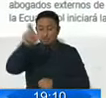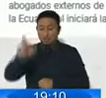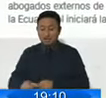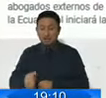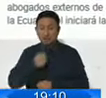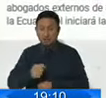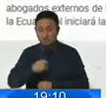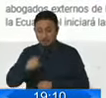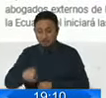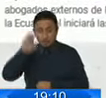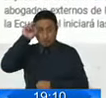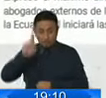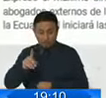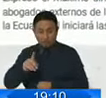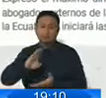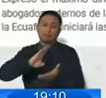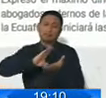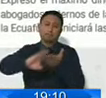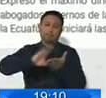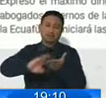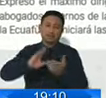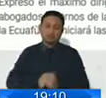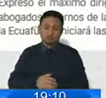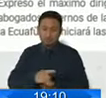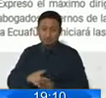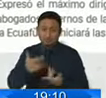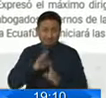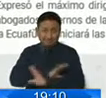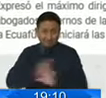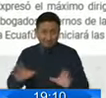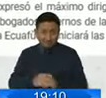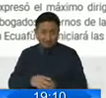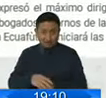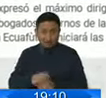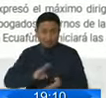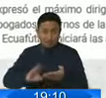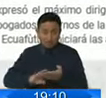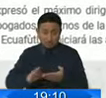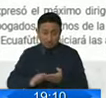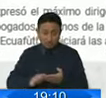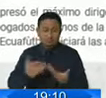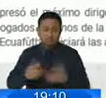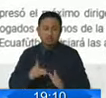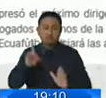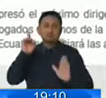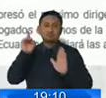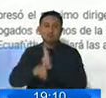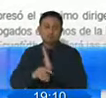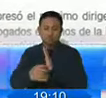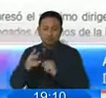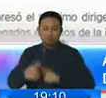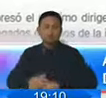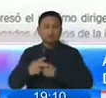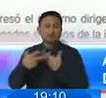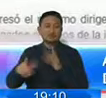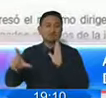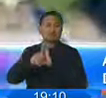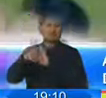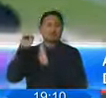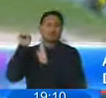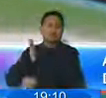peruano se retracte de sus declaraciones. De no registrarse esta situación, se ha anunciado la posibilidad de iniciar acciones